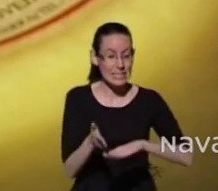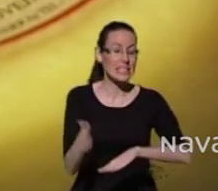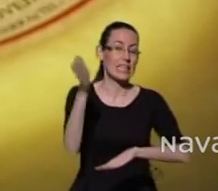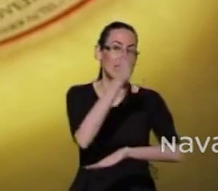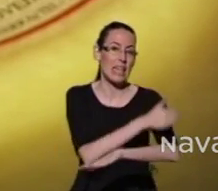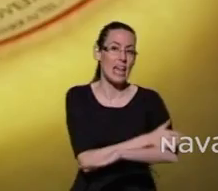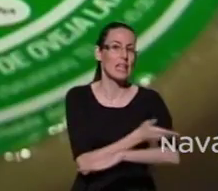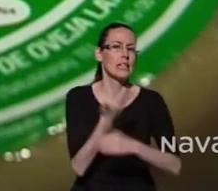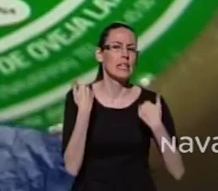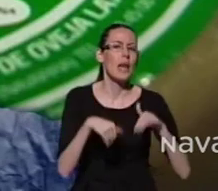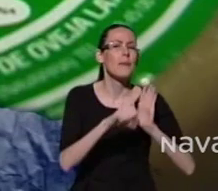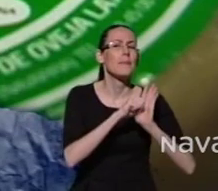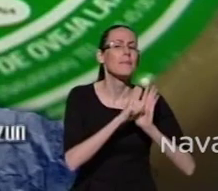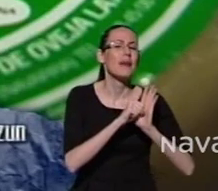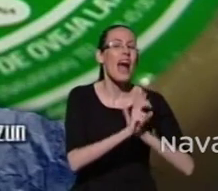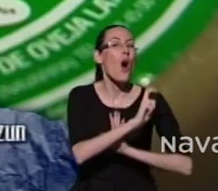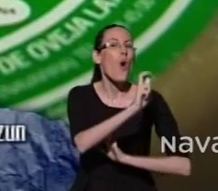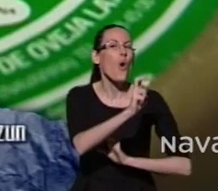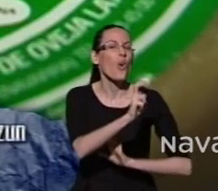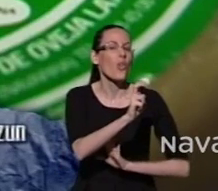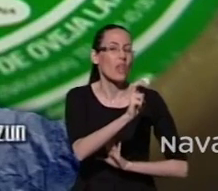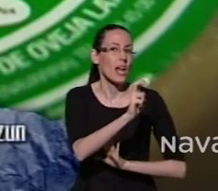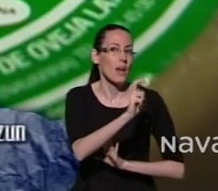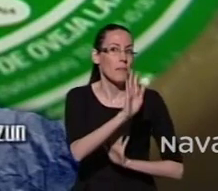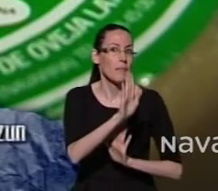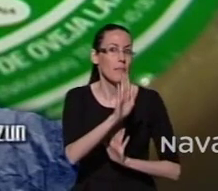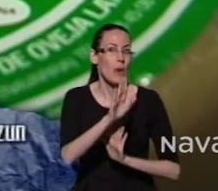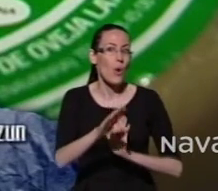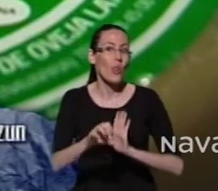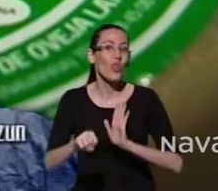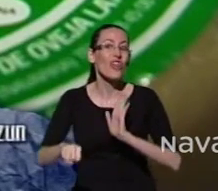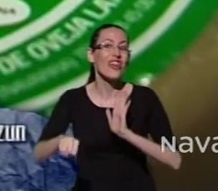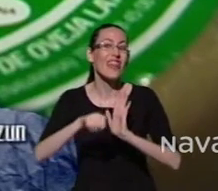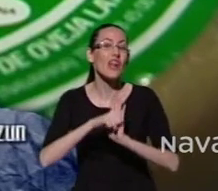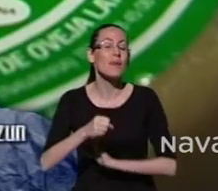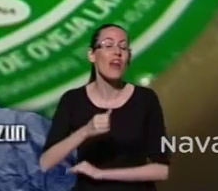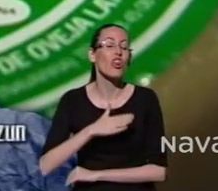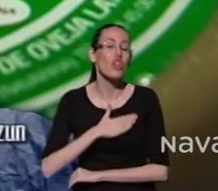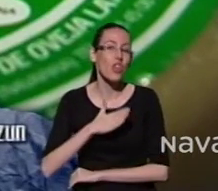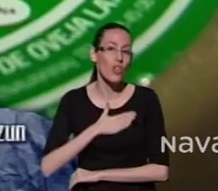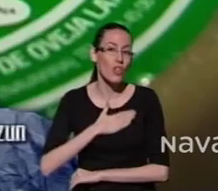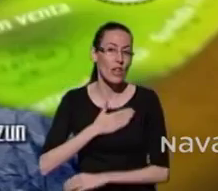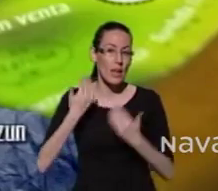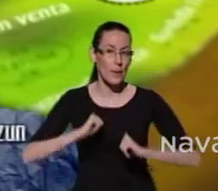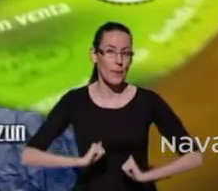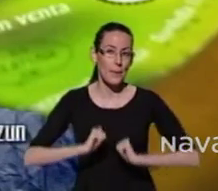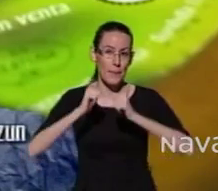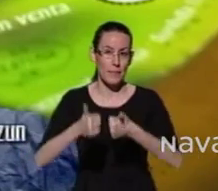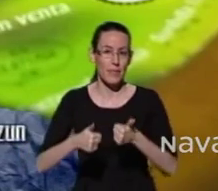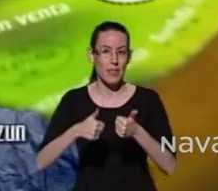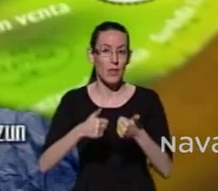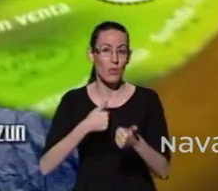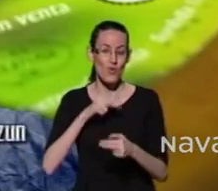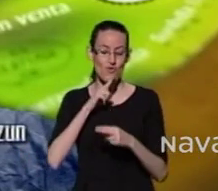que era la marca Lizun. El tema es luego cuando surgió la denominación queríamos estar dentro, ¿no? Entonces entramos con el nombre de Endara y luego Mendaur, ¿no? Entonces